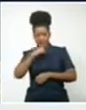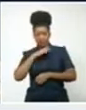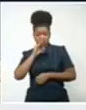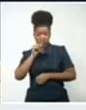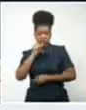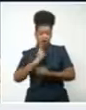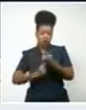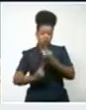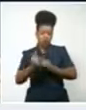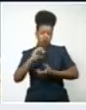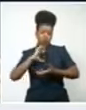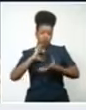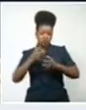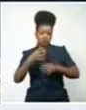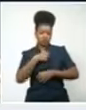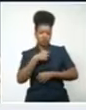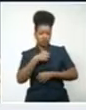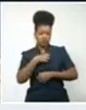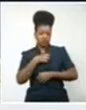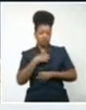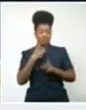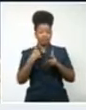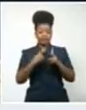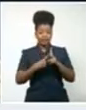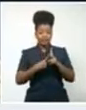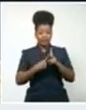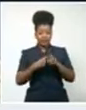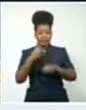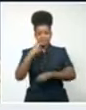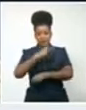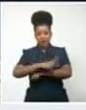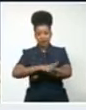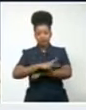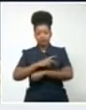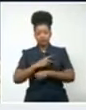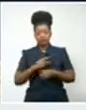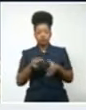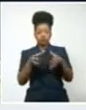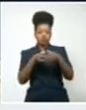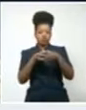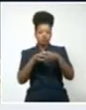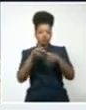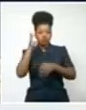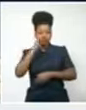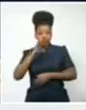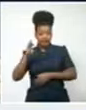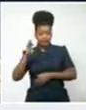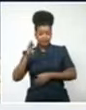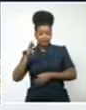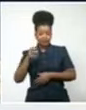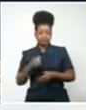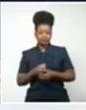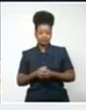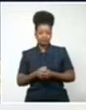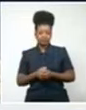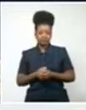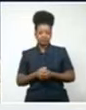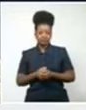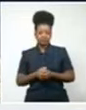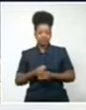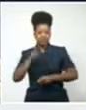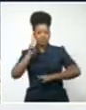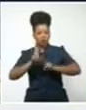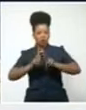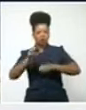acompañando. Y en el caso, por ejemplo, de un grupo de Francia, el grupo de Marsella, aboga por su uso precoz